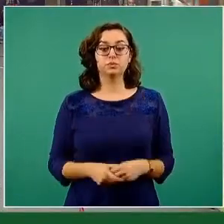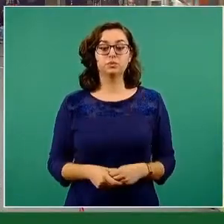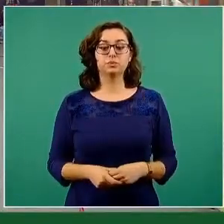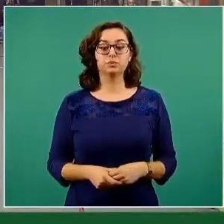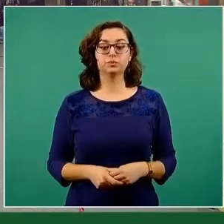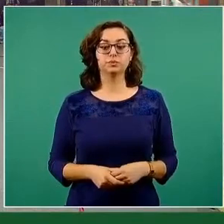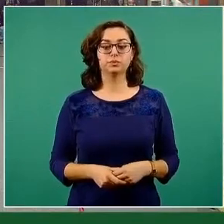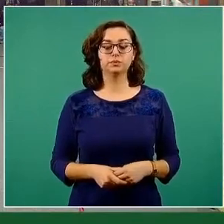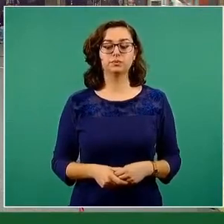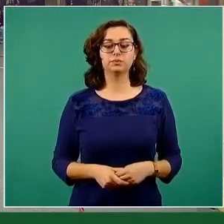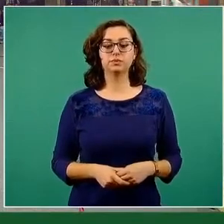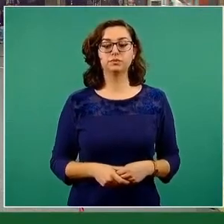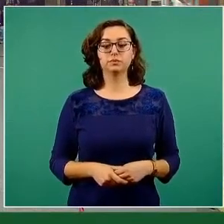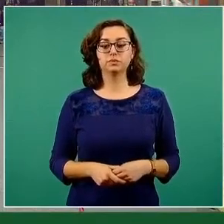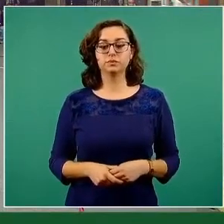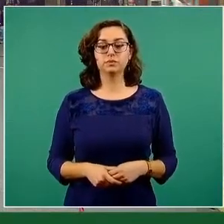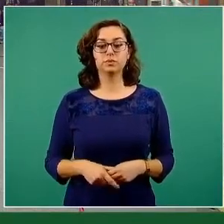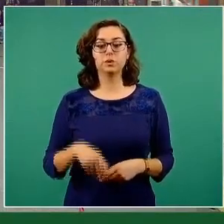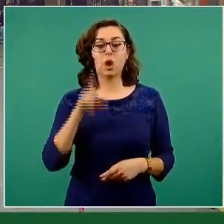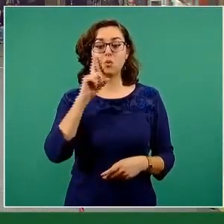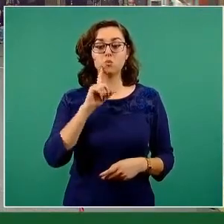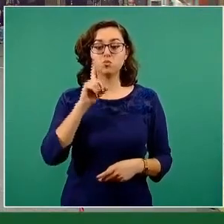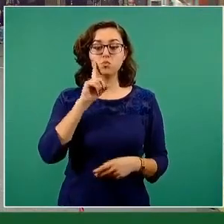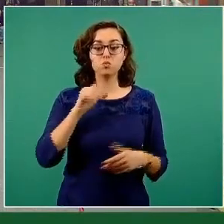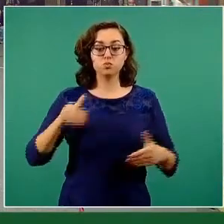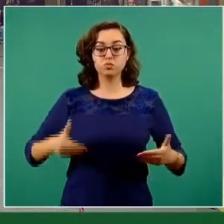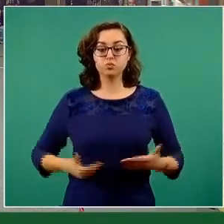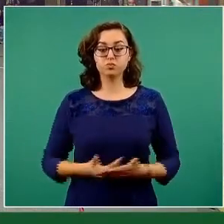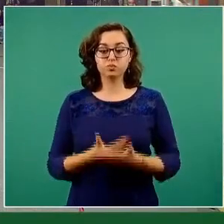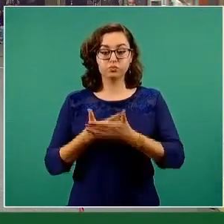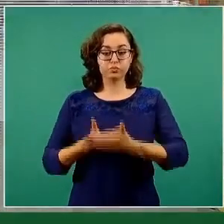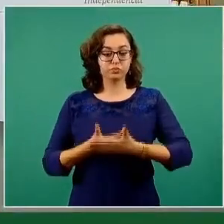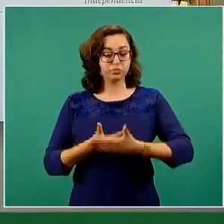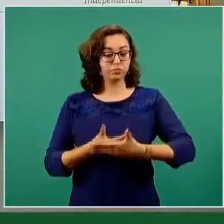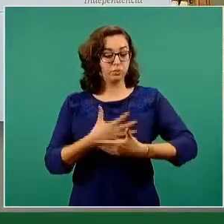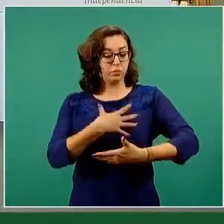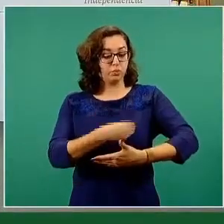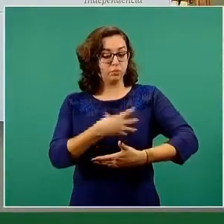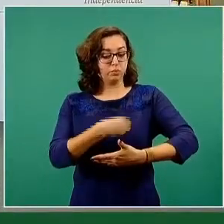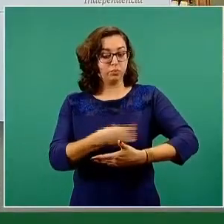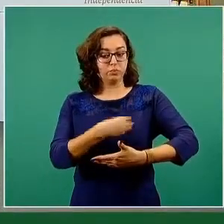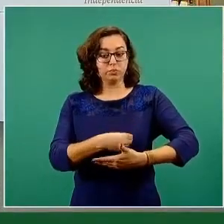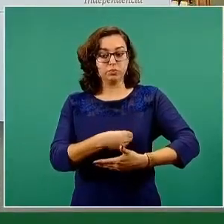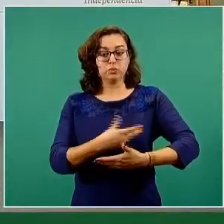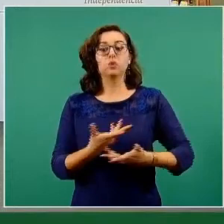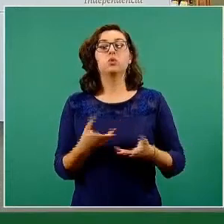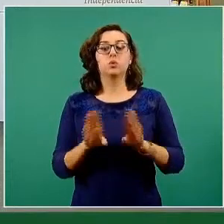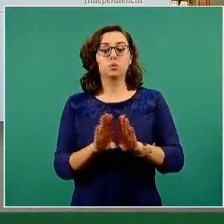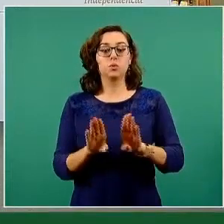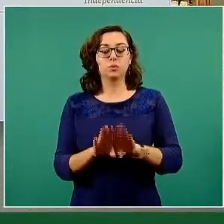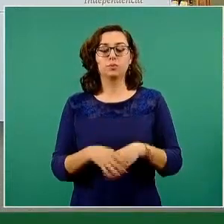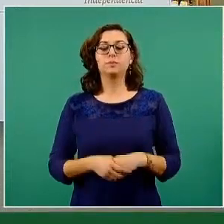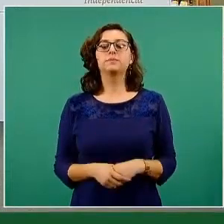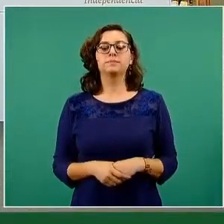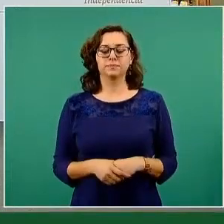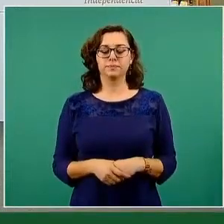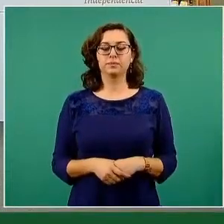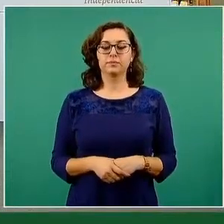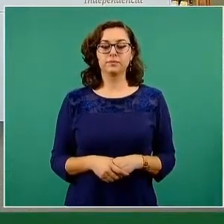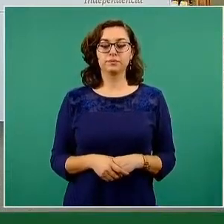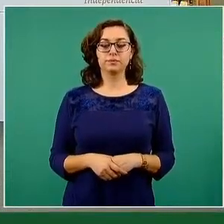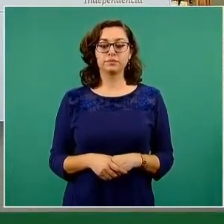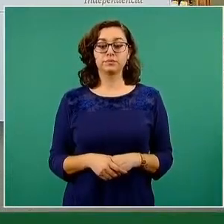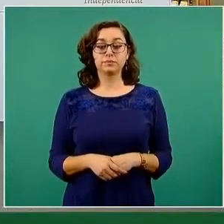se pueden vacunar? Mujeres lactantes, sí. Doctor Ricardo Cortés, si quiere comentar sobre esto en específico. Con todo gusto, doctor. Mujeres